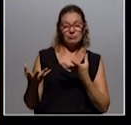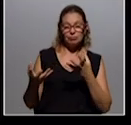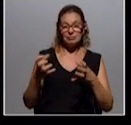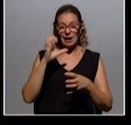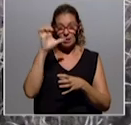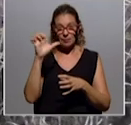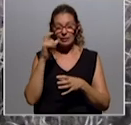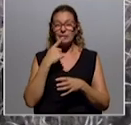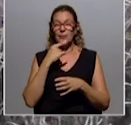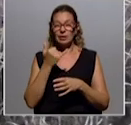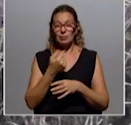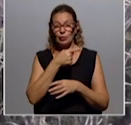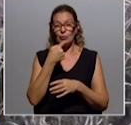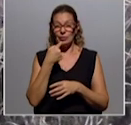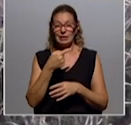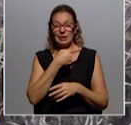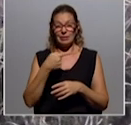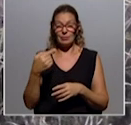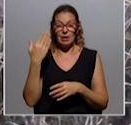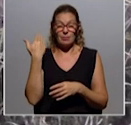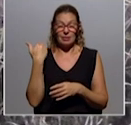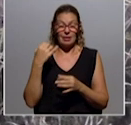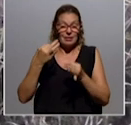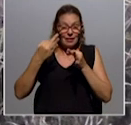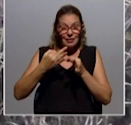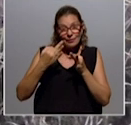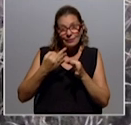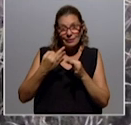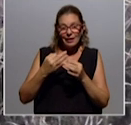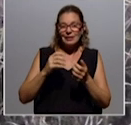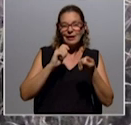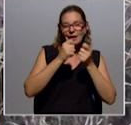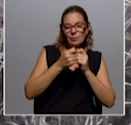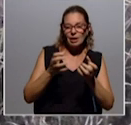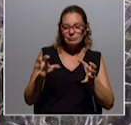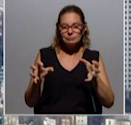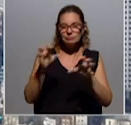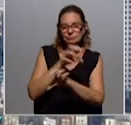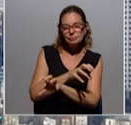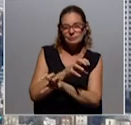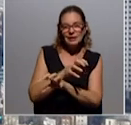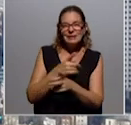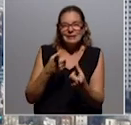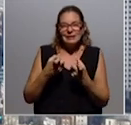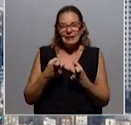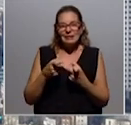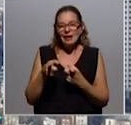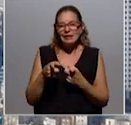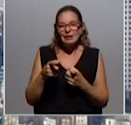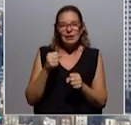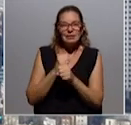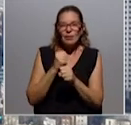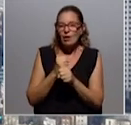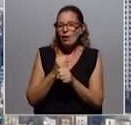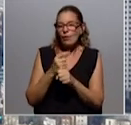de empresas, como dije la semana pasada, que realmente tendrían que trasladarse a Corea del Norte si buscan beneficios, porque allí la mano de obra